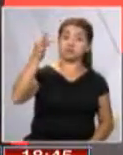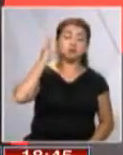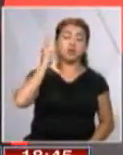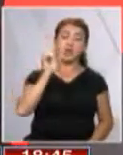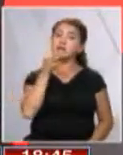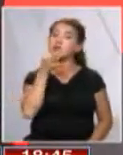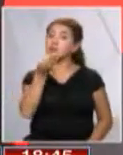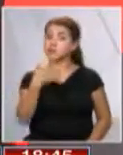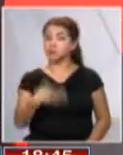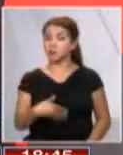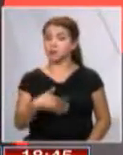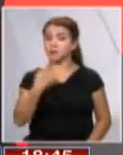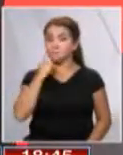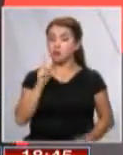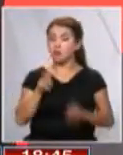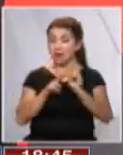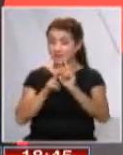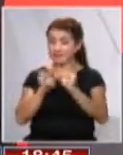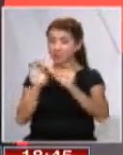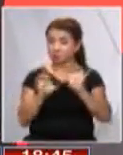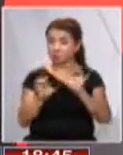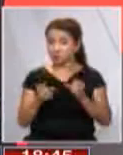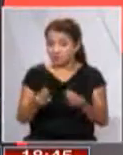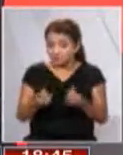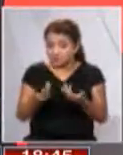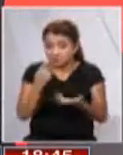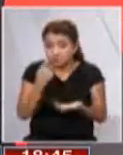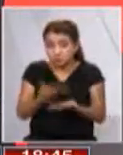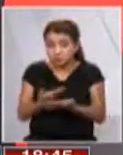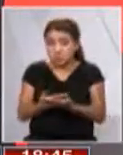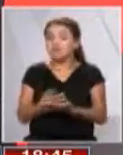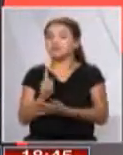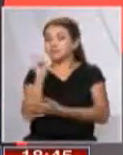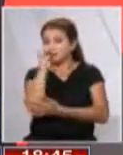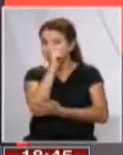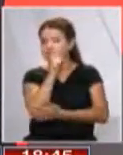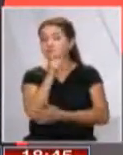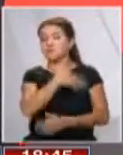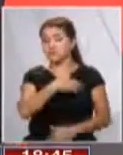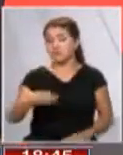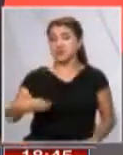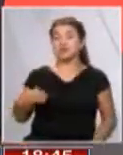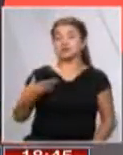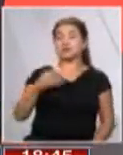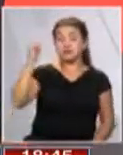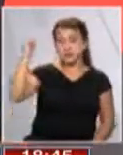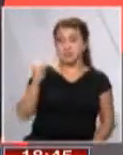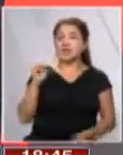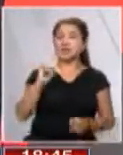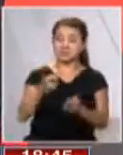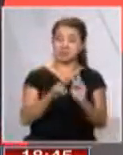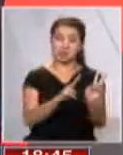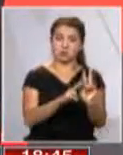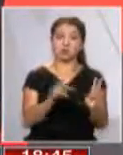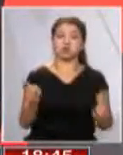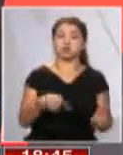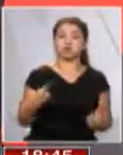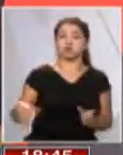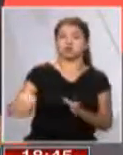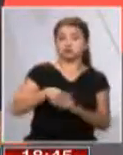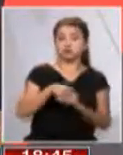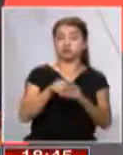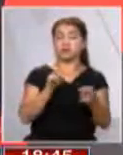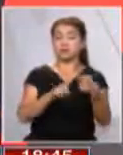cuesta nada cosas concretas por las mujeres yo creo que el gobierno presidente piñera lo marcó y hoy día quienes fuimos parte de ese gobierno